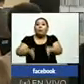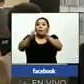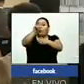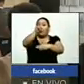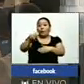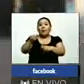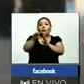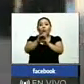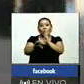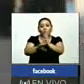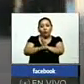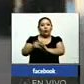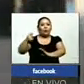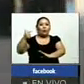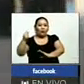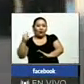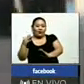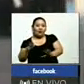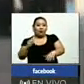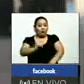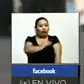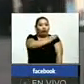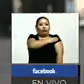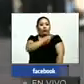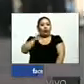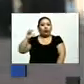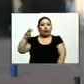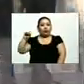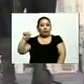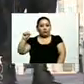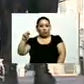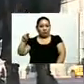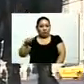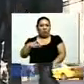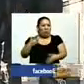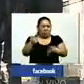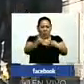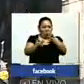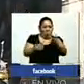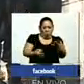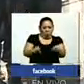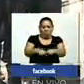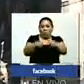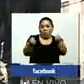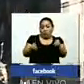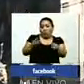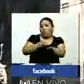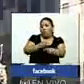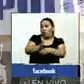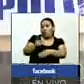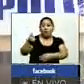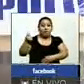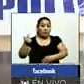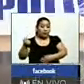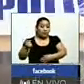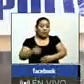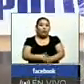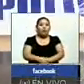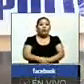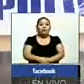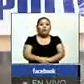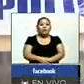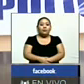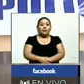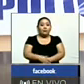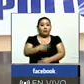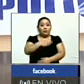para el Curso de Ascenso a Comisionado General, argumentando una violación de la ley de la carrera policial.